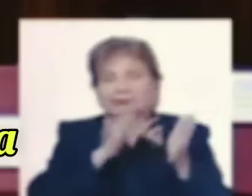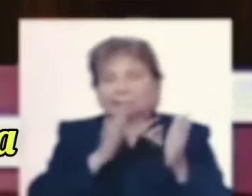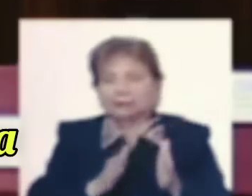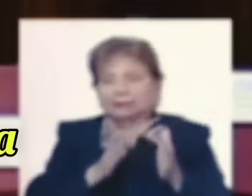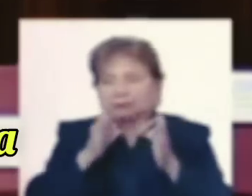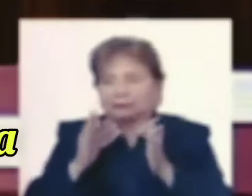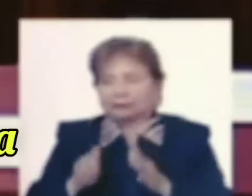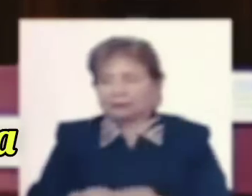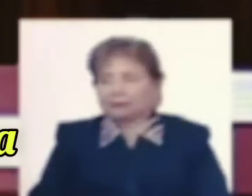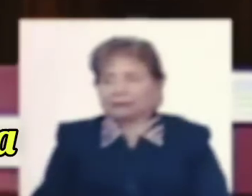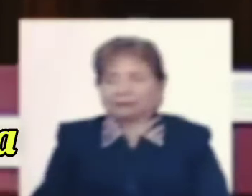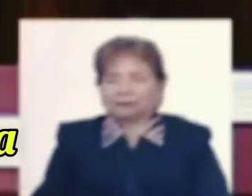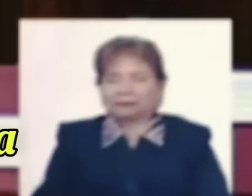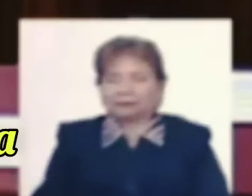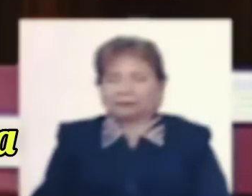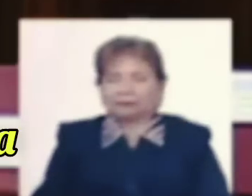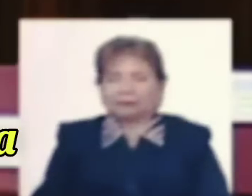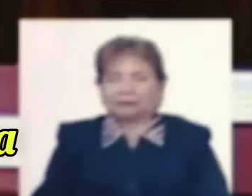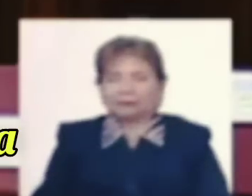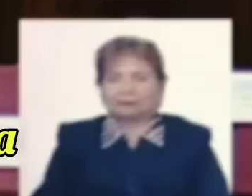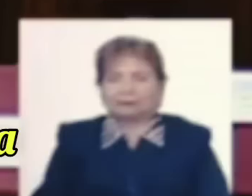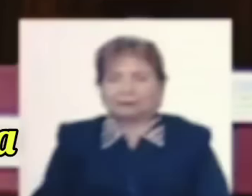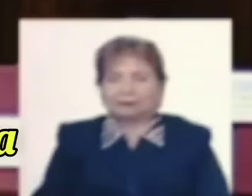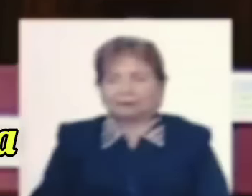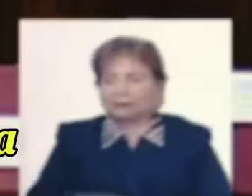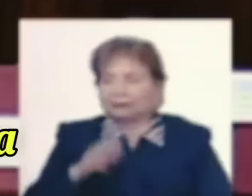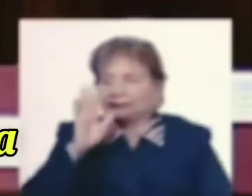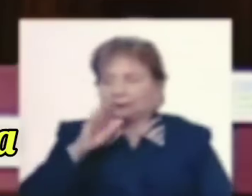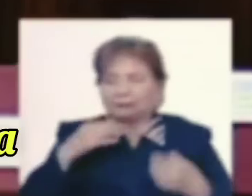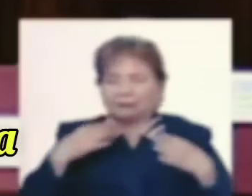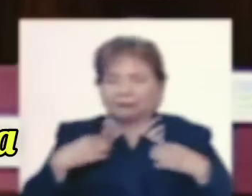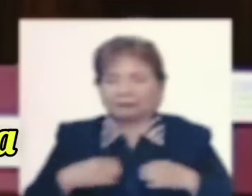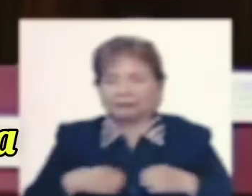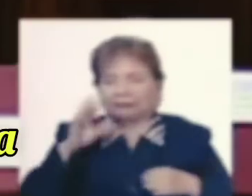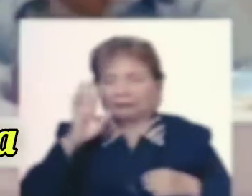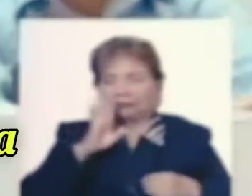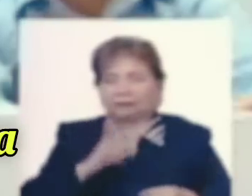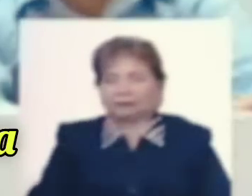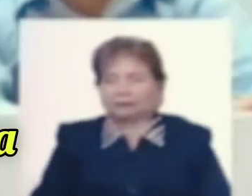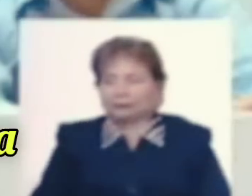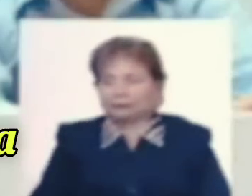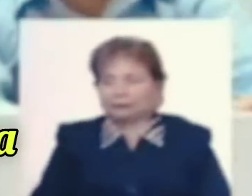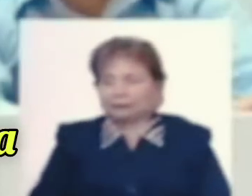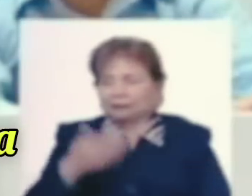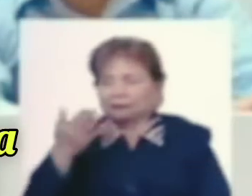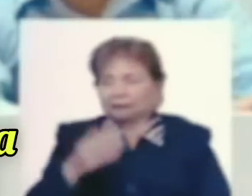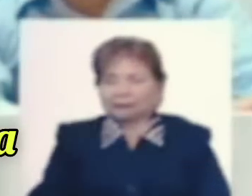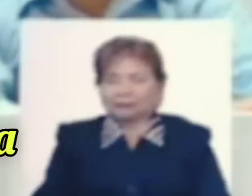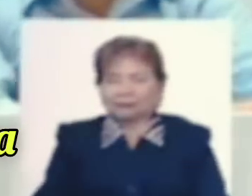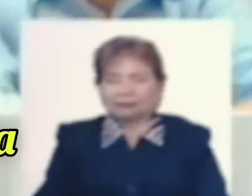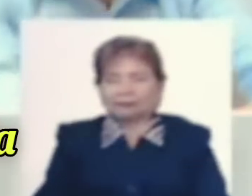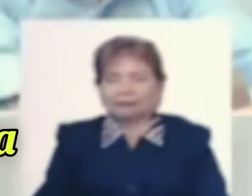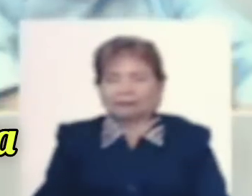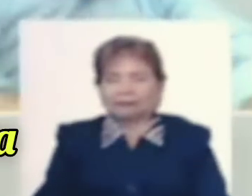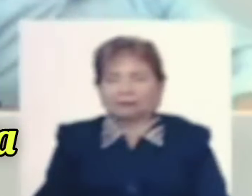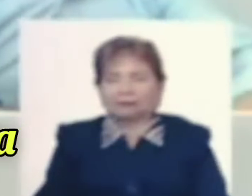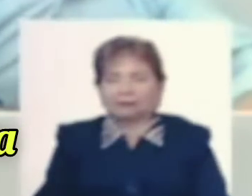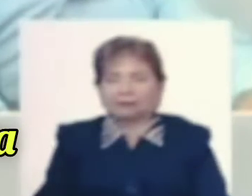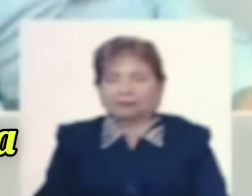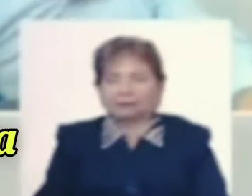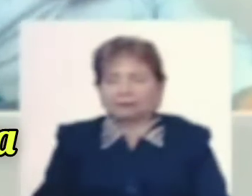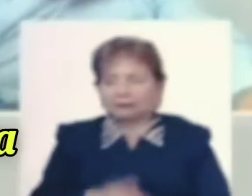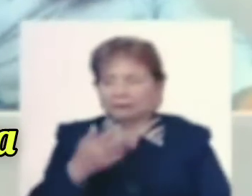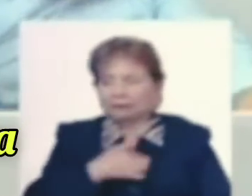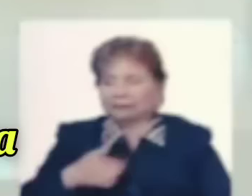sesión. Señor presidente, si me permite, como abogado del señor Castillo Terrones, el uso de la palabra. Tiene usted el uso de la palabra, señor abogado.